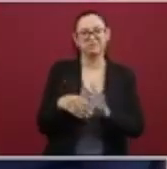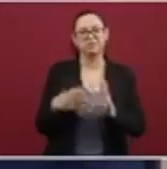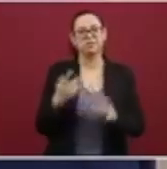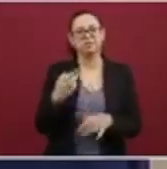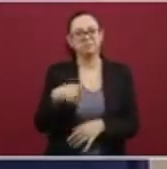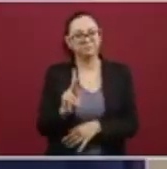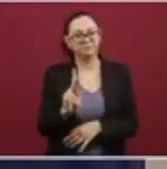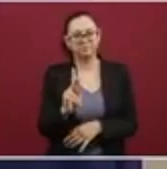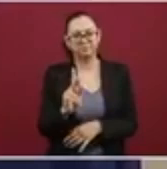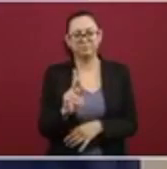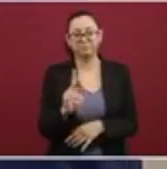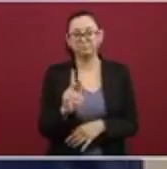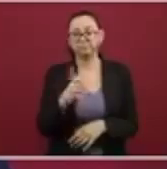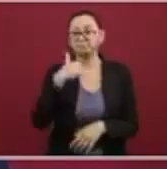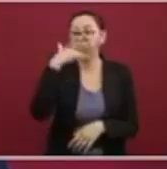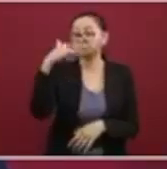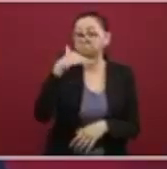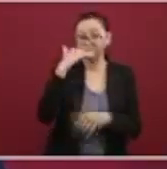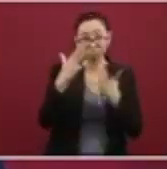Pero si no hay corrupción,